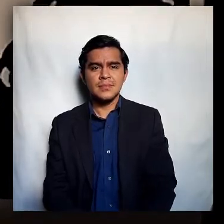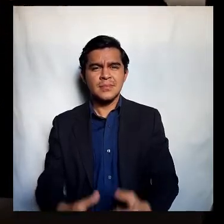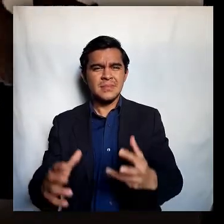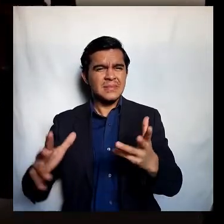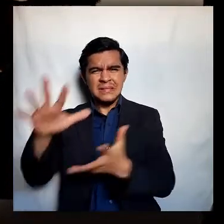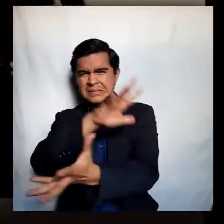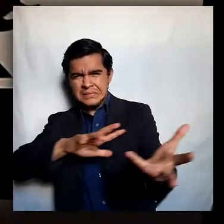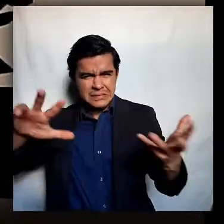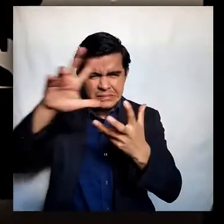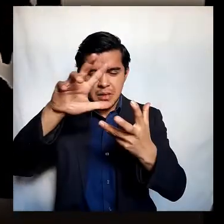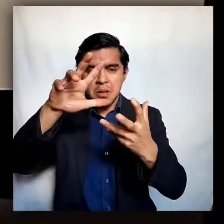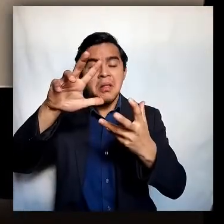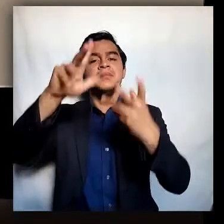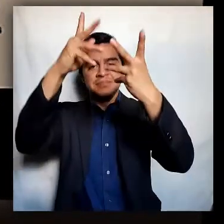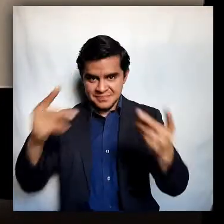desenredar enredos,